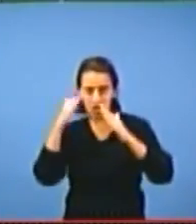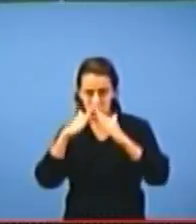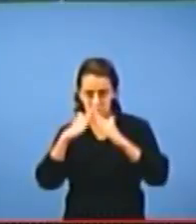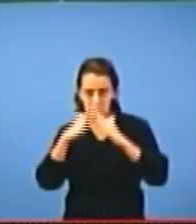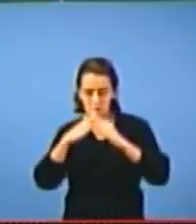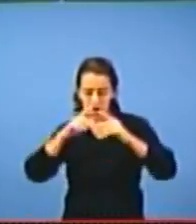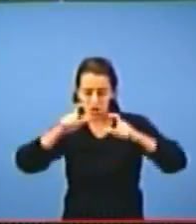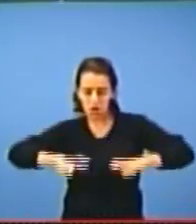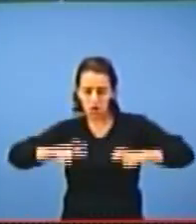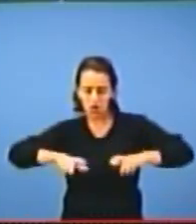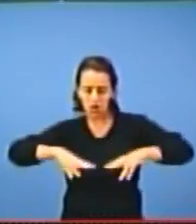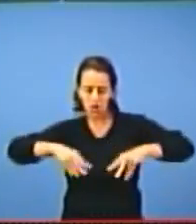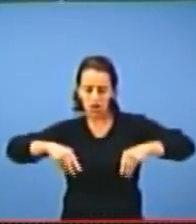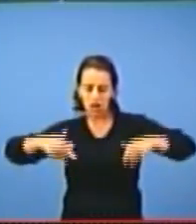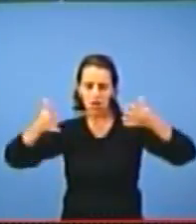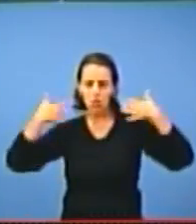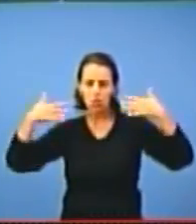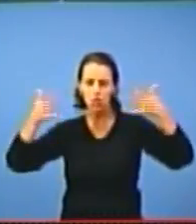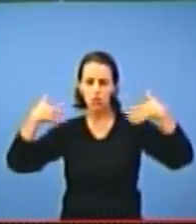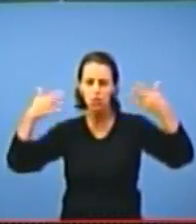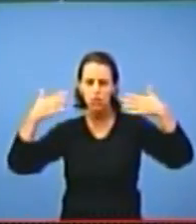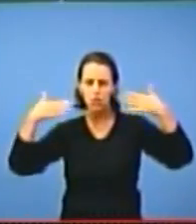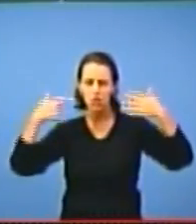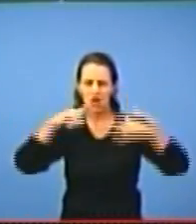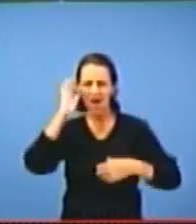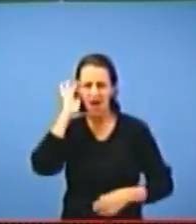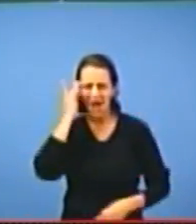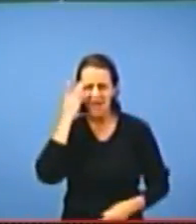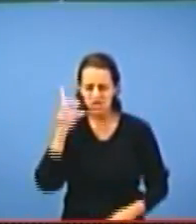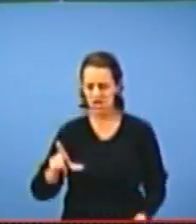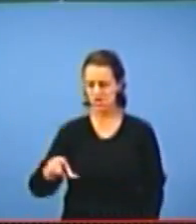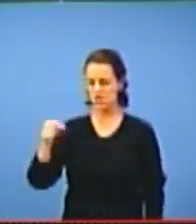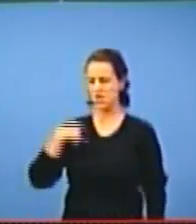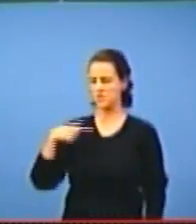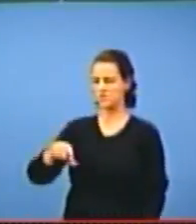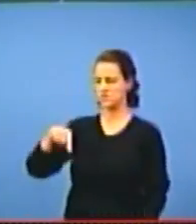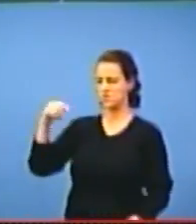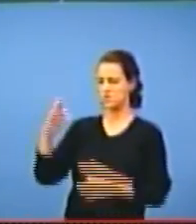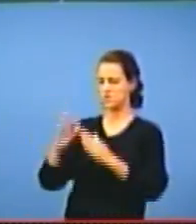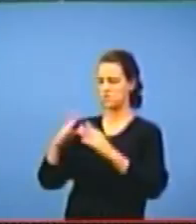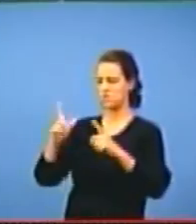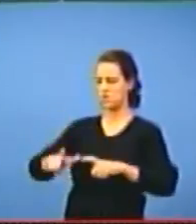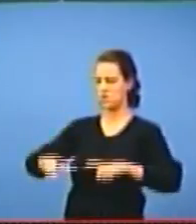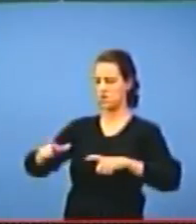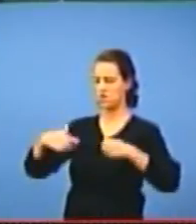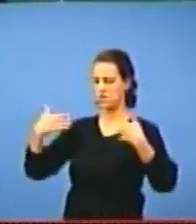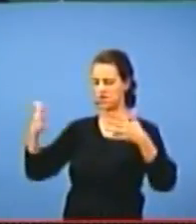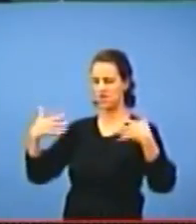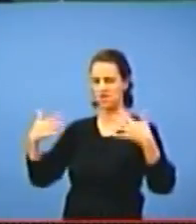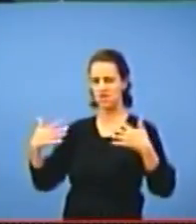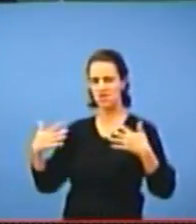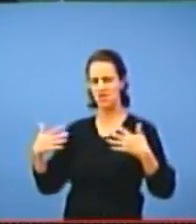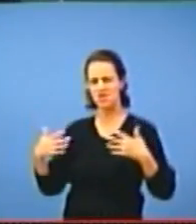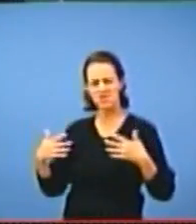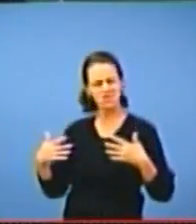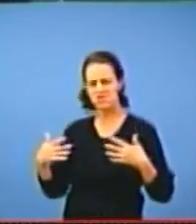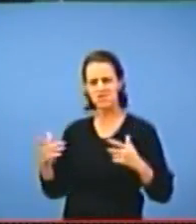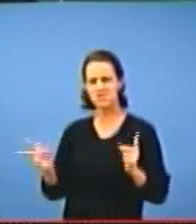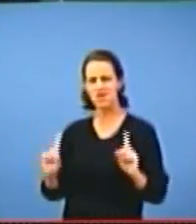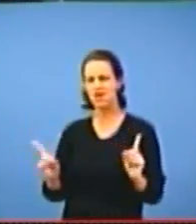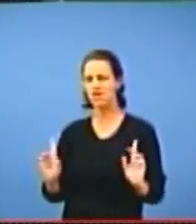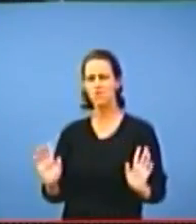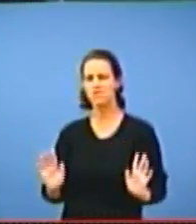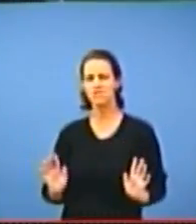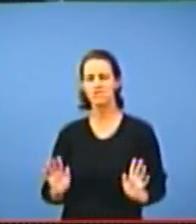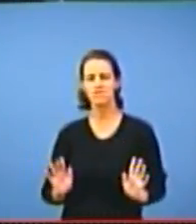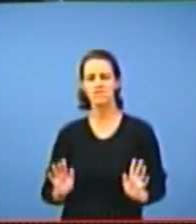desierto. ¿Será que él escogió eso? Él no escogió. Era porque simbólicamente estaba mostrando lo siguiente. En este